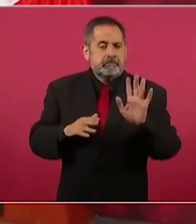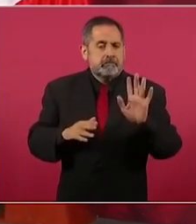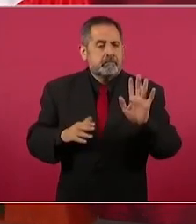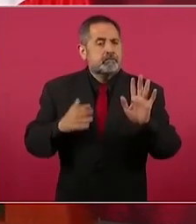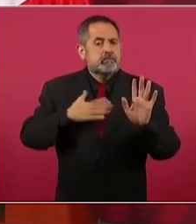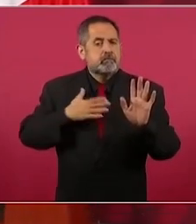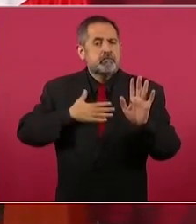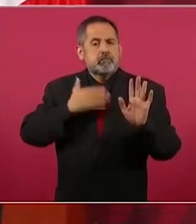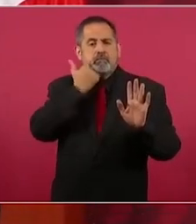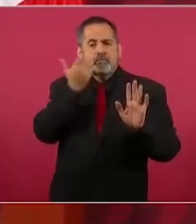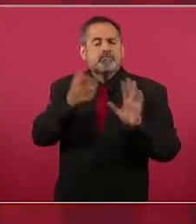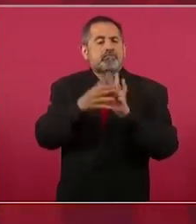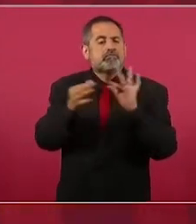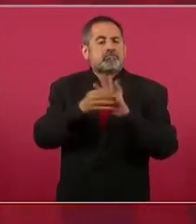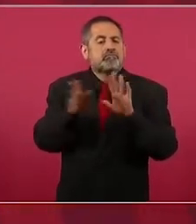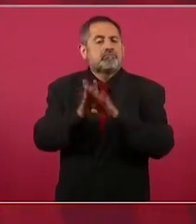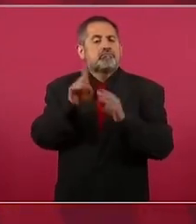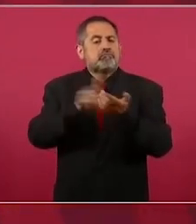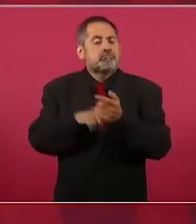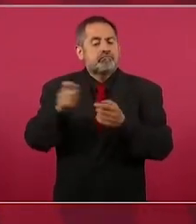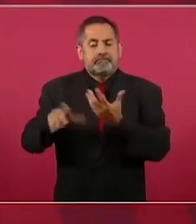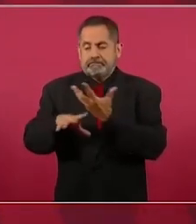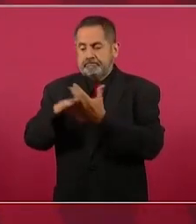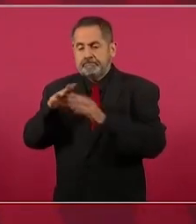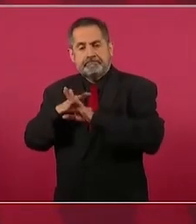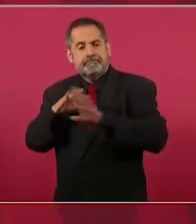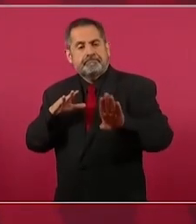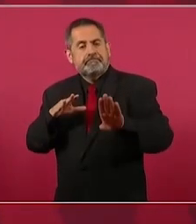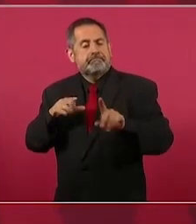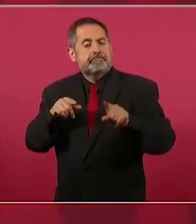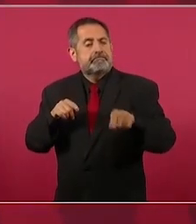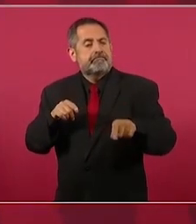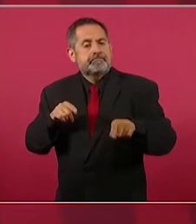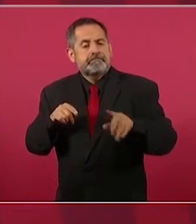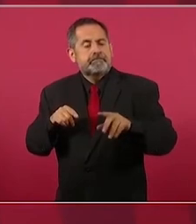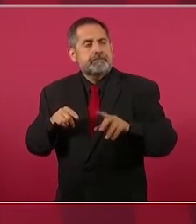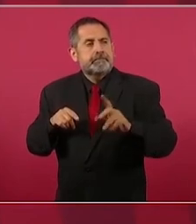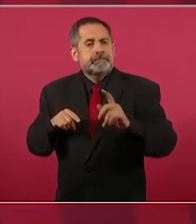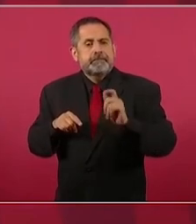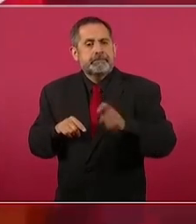Nosotros lo que queremos es que la migración no sea